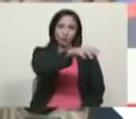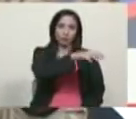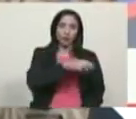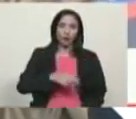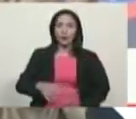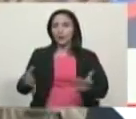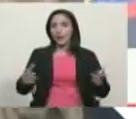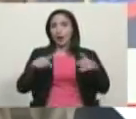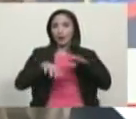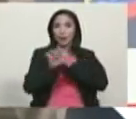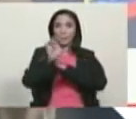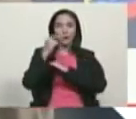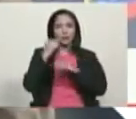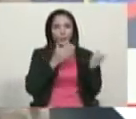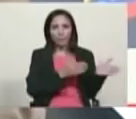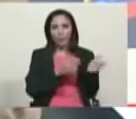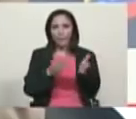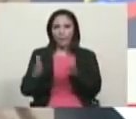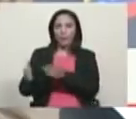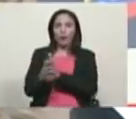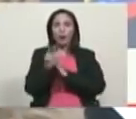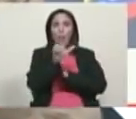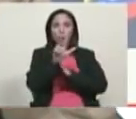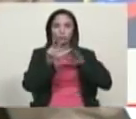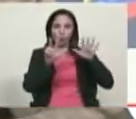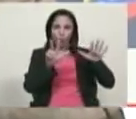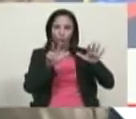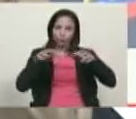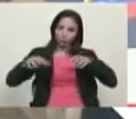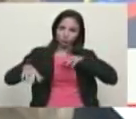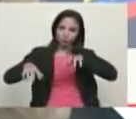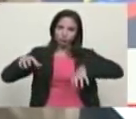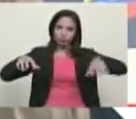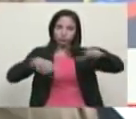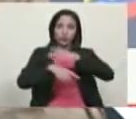está organizado en 8 regiones de defensa integral.